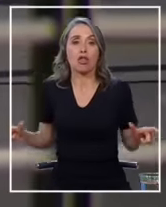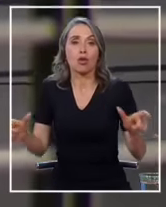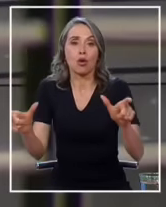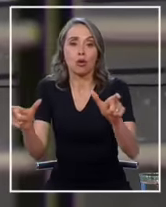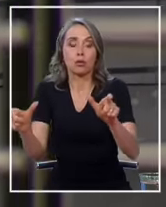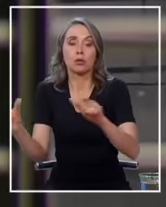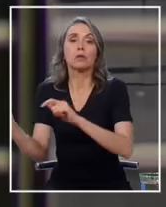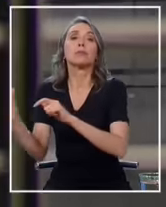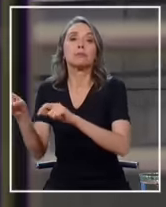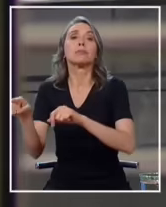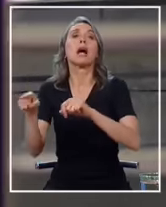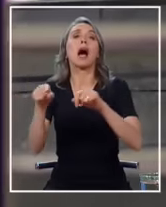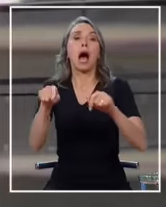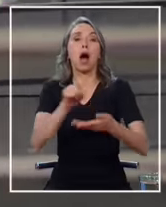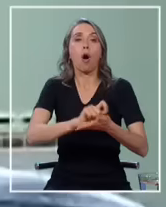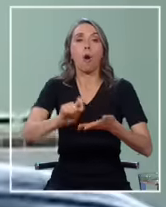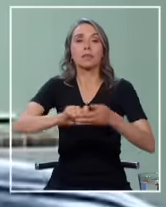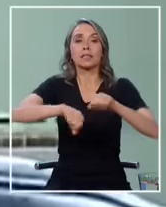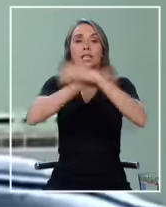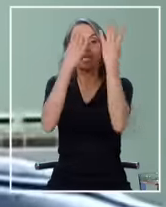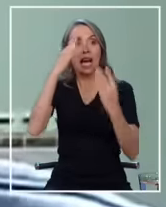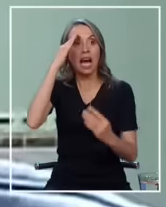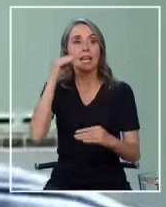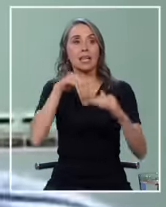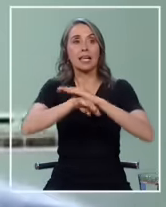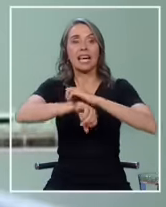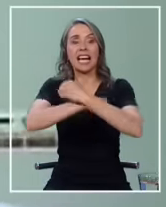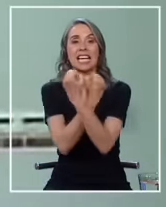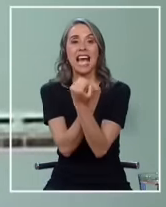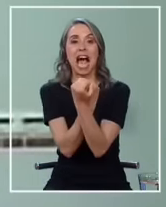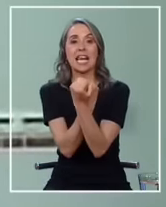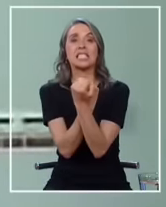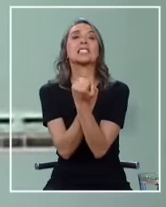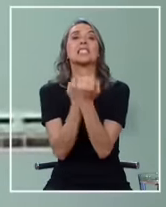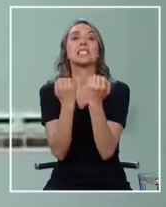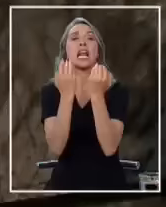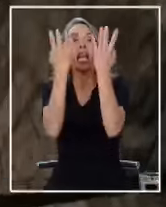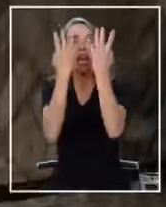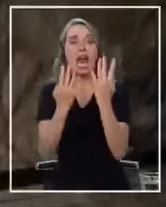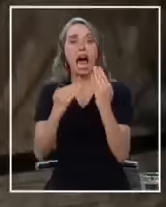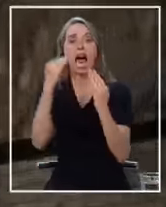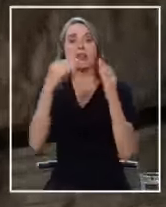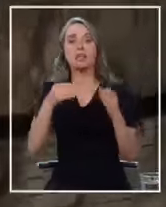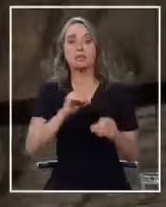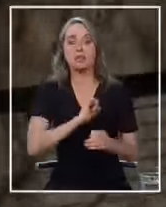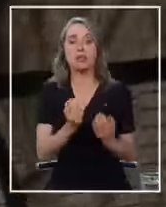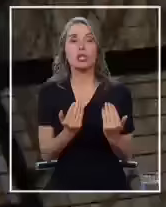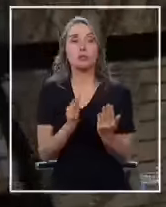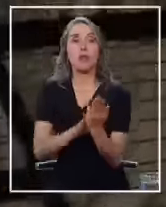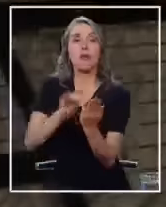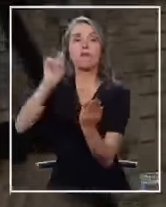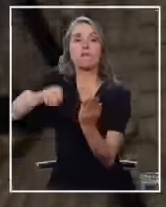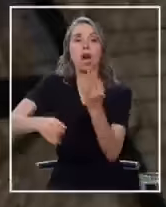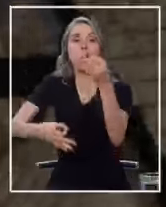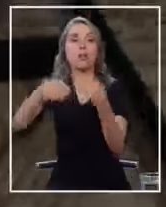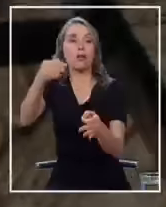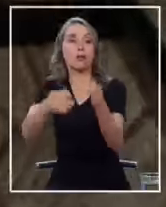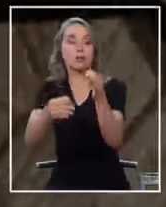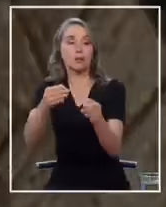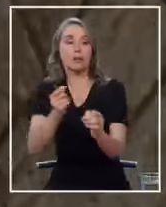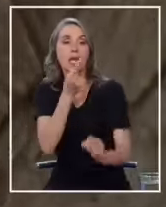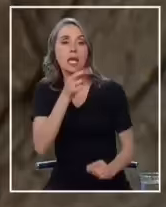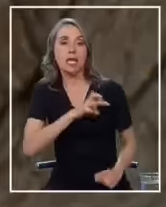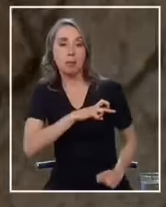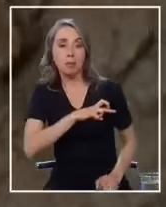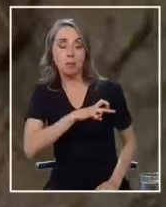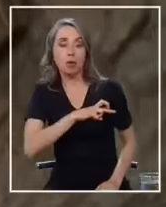las dependencias de gendarmería. Hoy está en la cárcel de alta seguridad de Santiago, a la espera de lo que dictamine la justicia. Se le